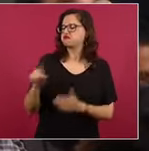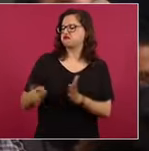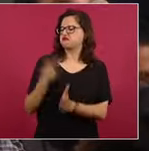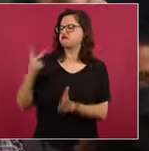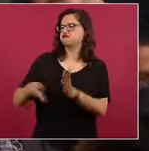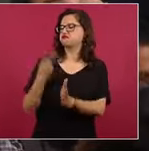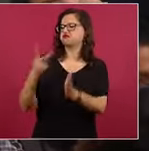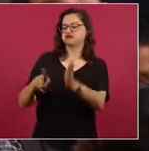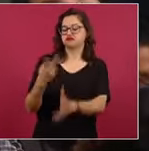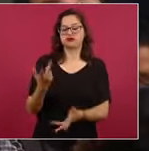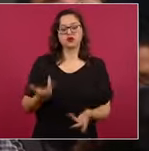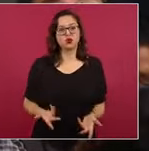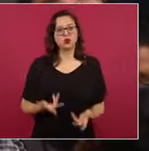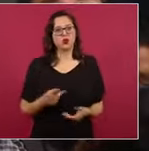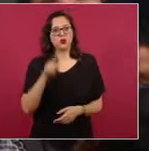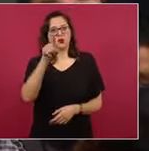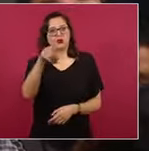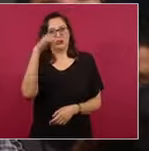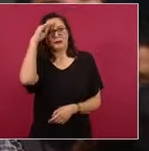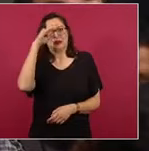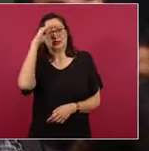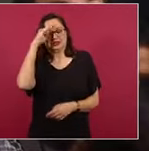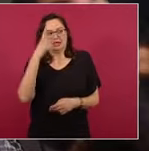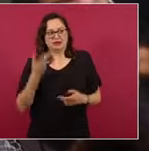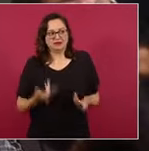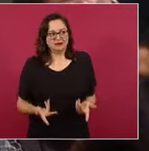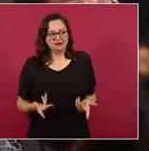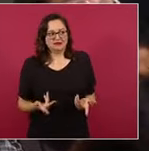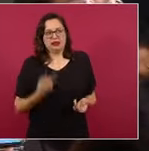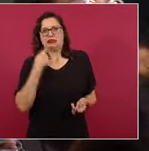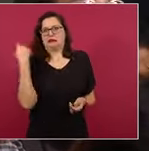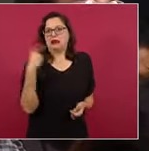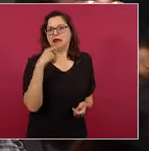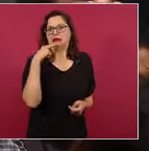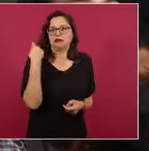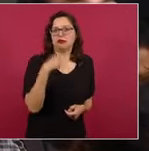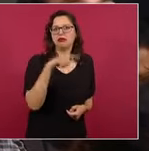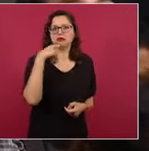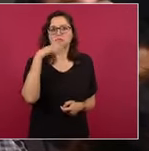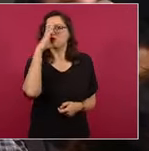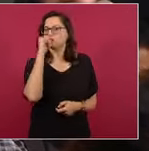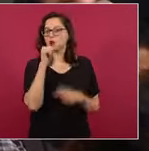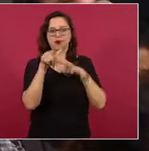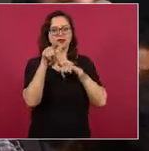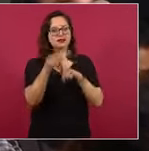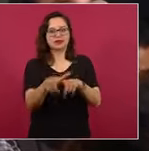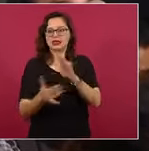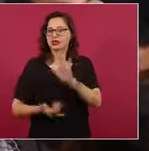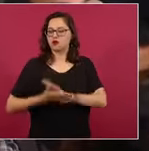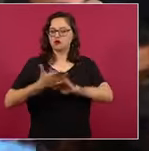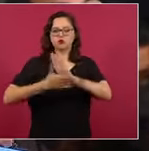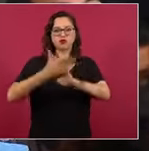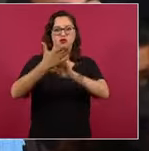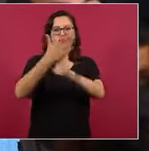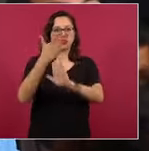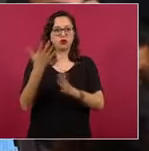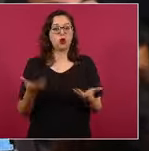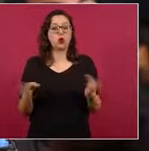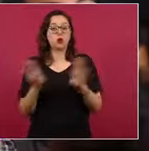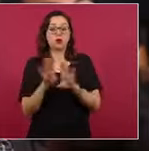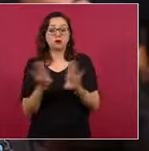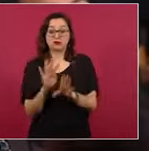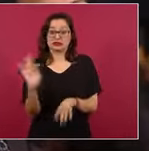dónde o en qué punto considera que pueda llegar una conciliación para poder avanzar en el tema del tramo 5, si en algún momento